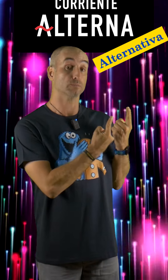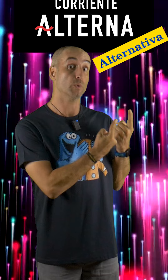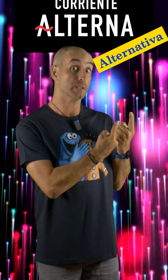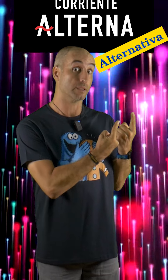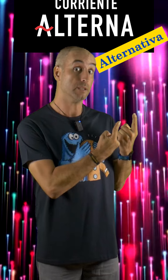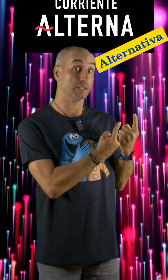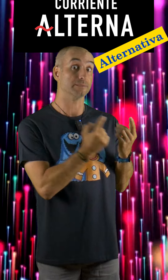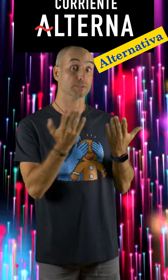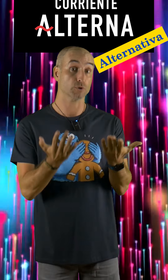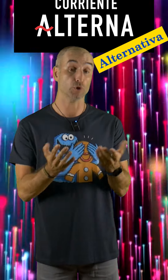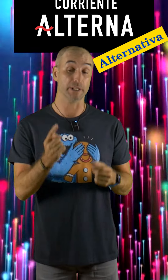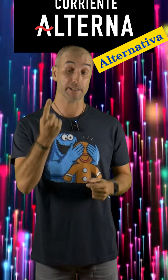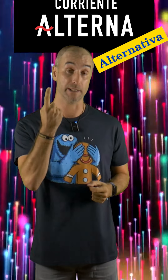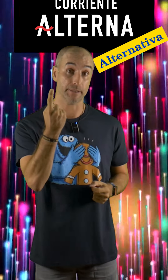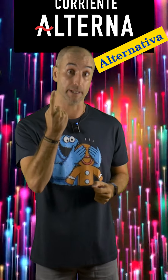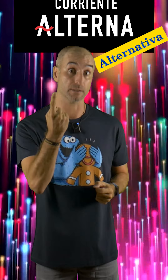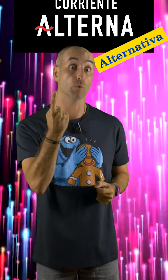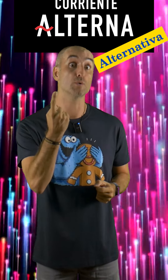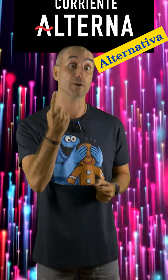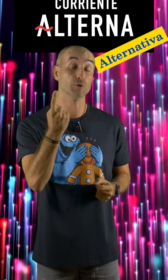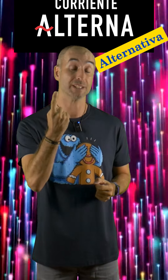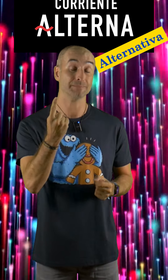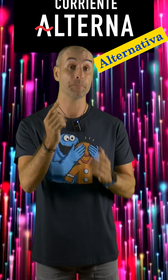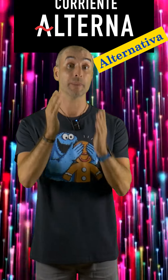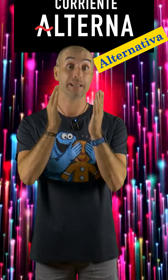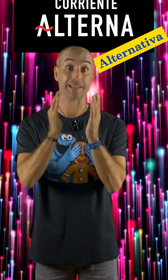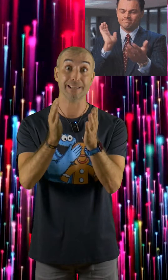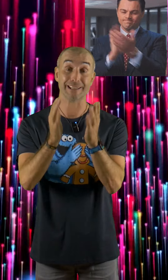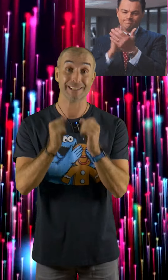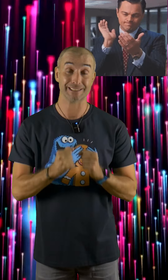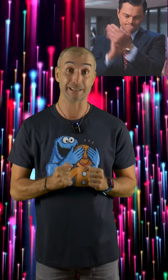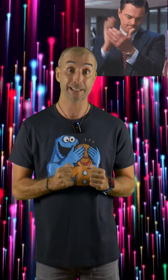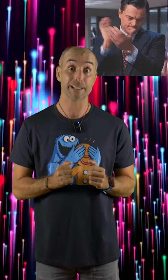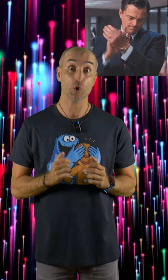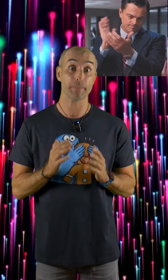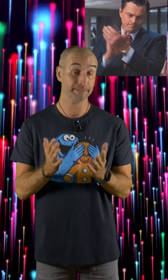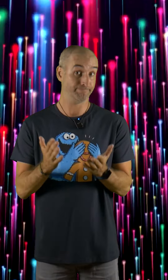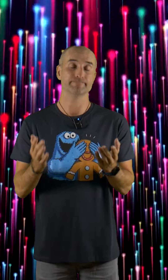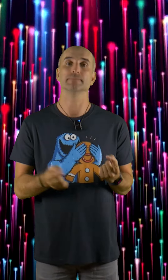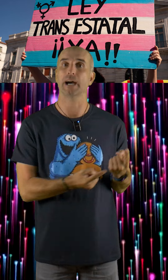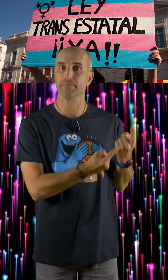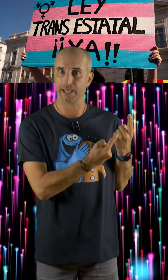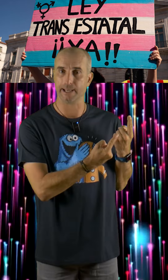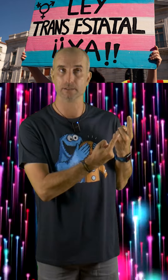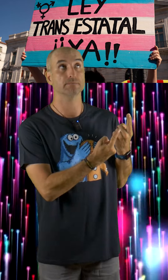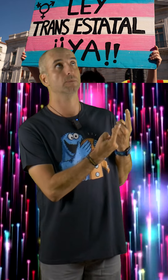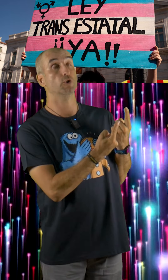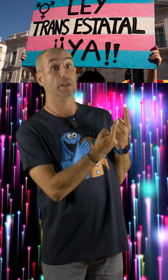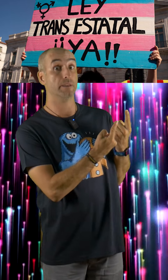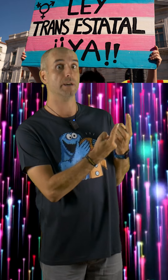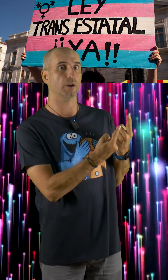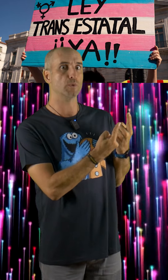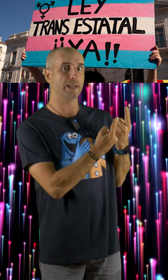esto es muy sencilla. Solo tienes que hacer una cosa. Tienes que sentirte hombre. Hazme caso.